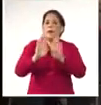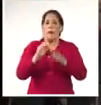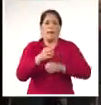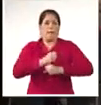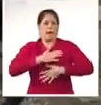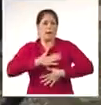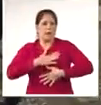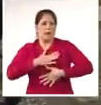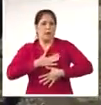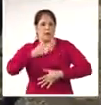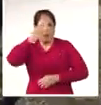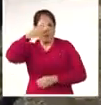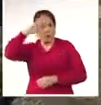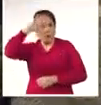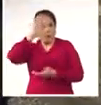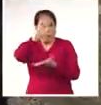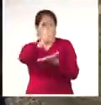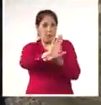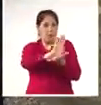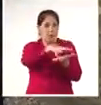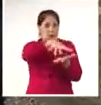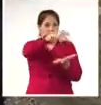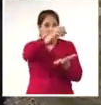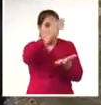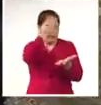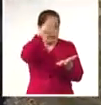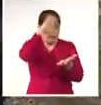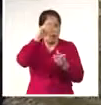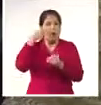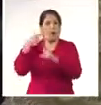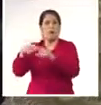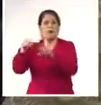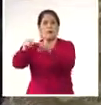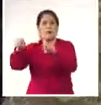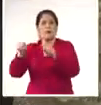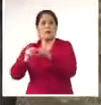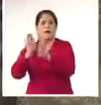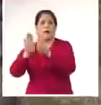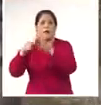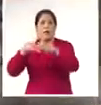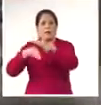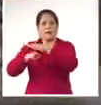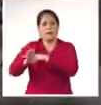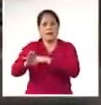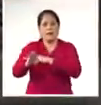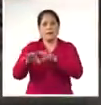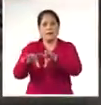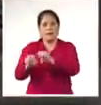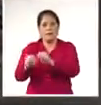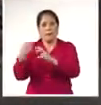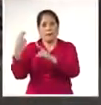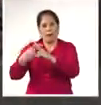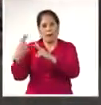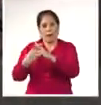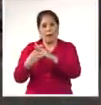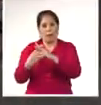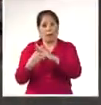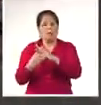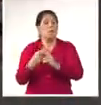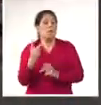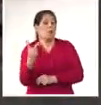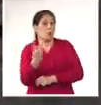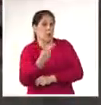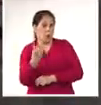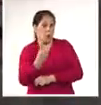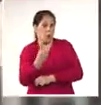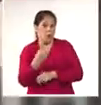la nación: el monumento Plaza de la Patria y la Sala Museo Los Asaltantes en Bayamo. El asalto a los cuarteles Moncada y